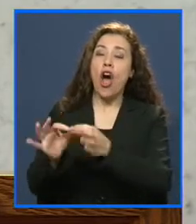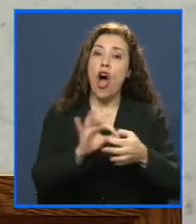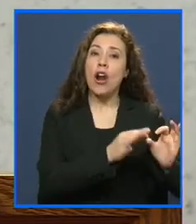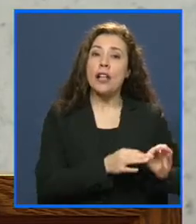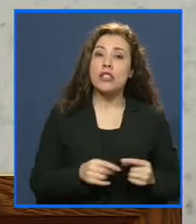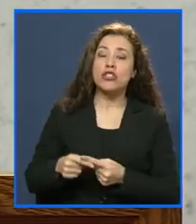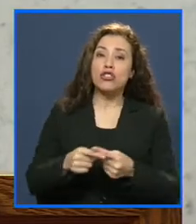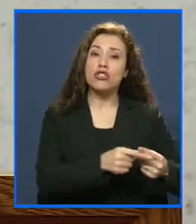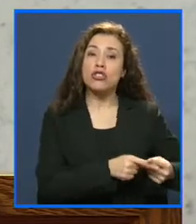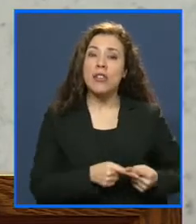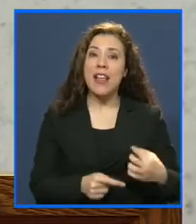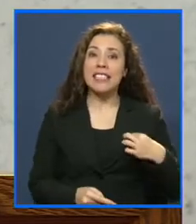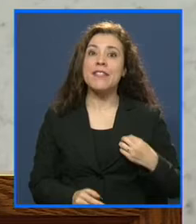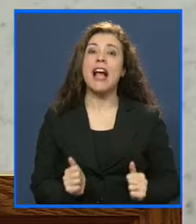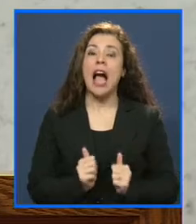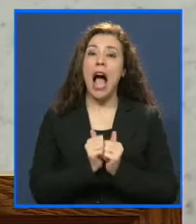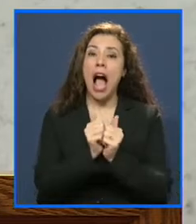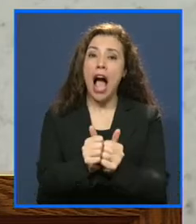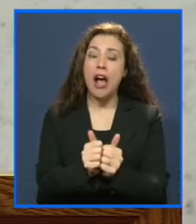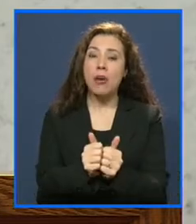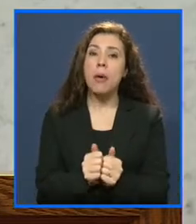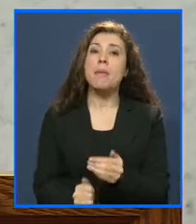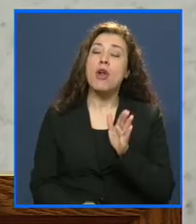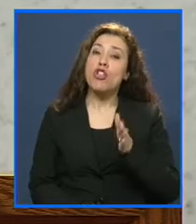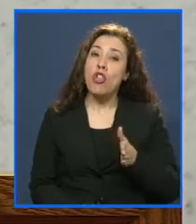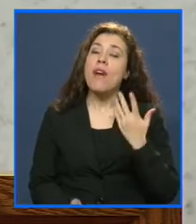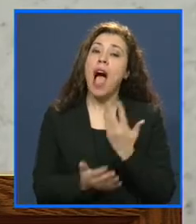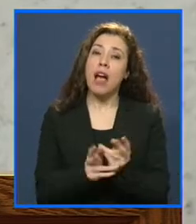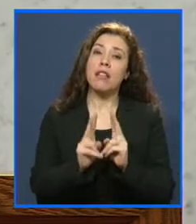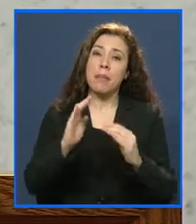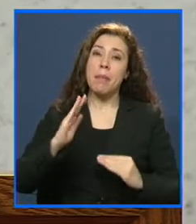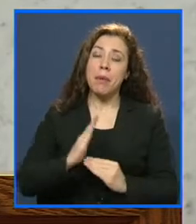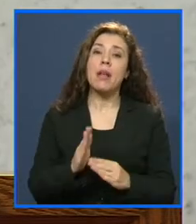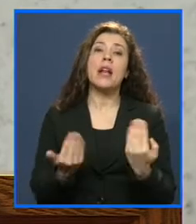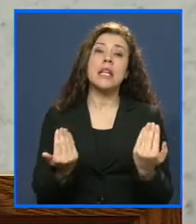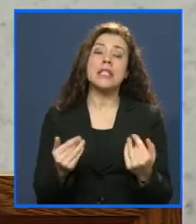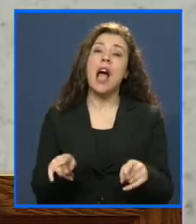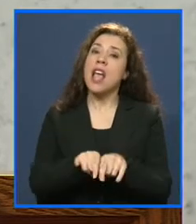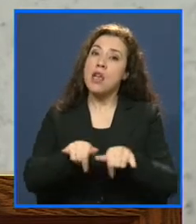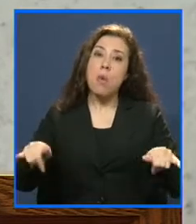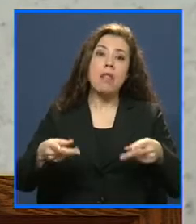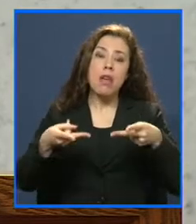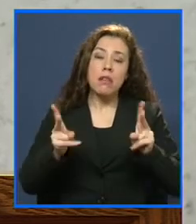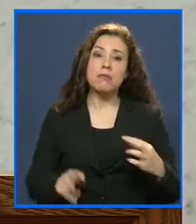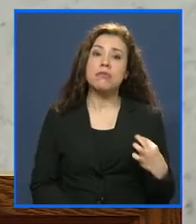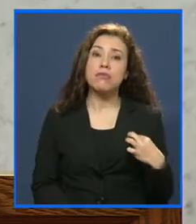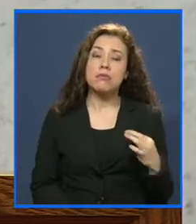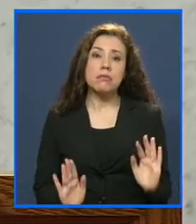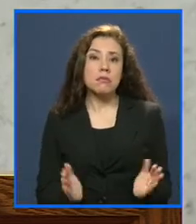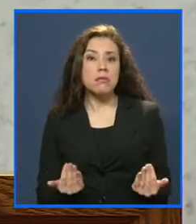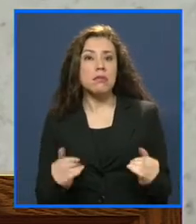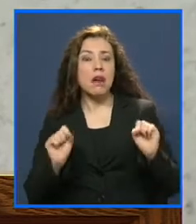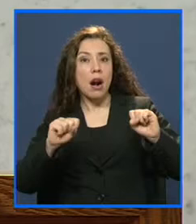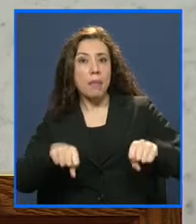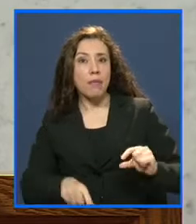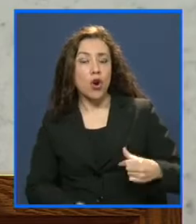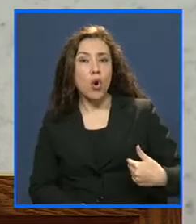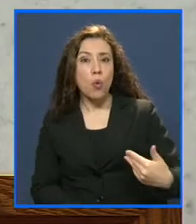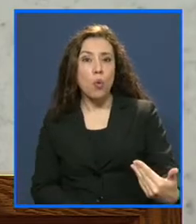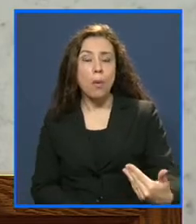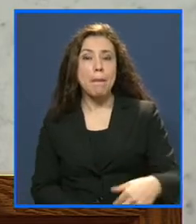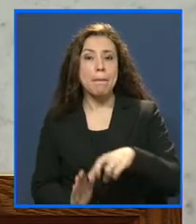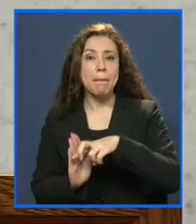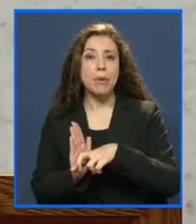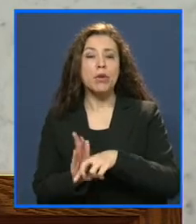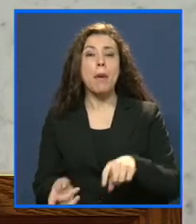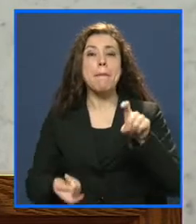civil que nos acompañaron pero aún tenemos tareas pendientes en materia de igualdad de derechos la ciudadanía espera que aprobemos pronto el proyecto